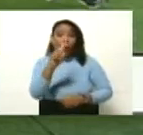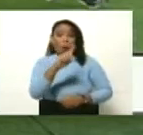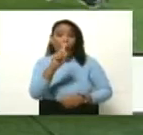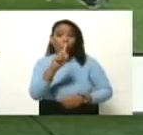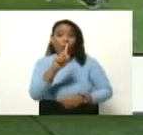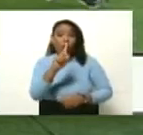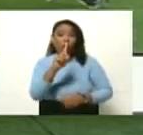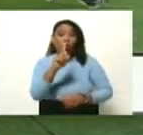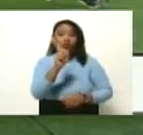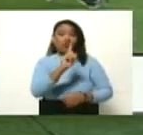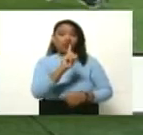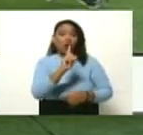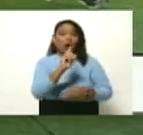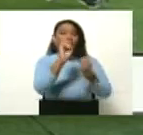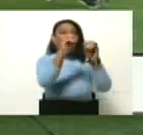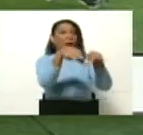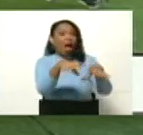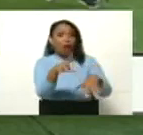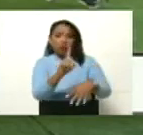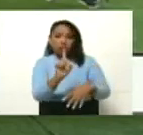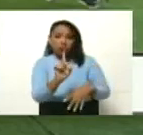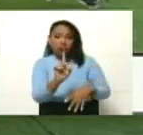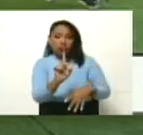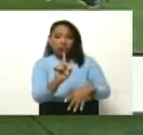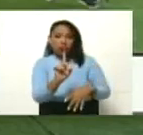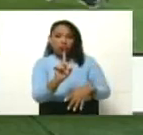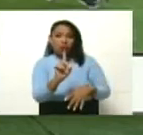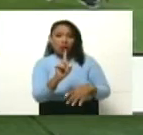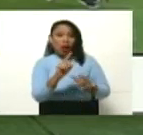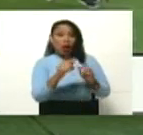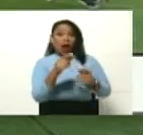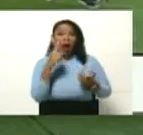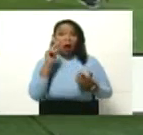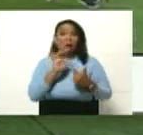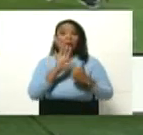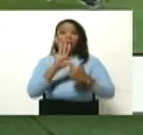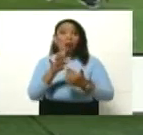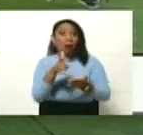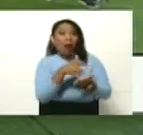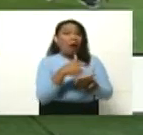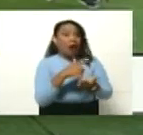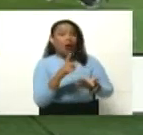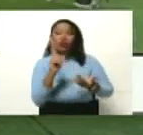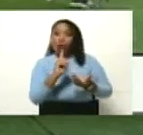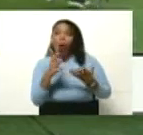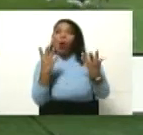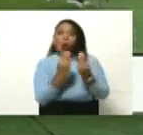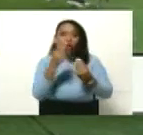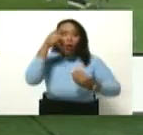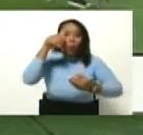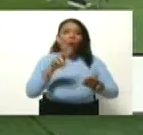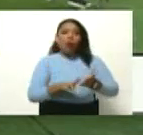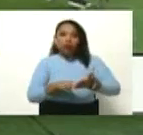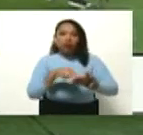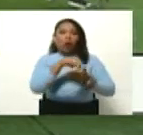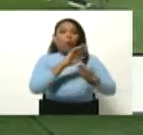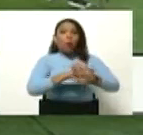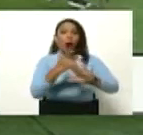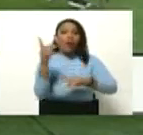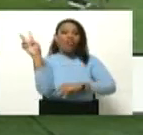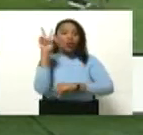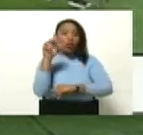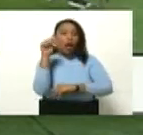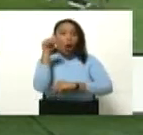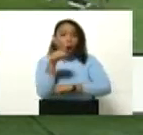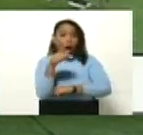no fallezca, no demuestres debilidad, levántese junto con su pueblo, porque Venezuela hoy está